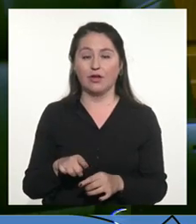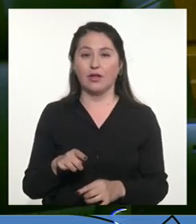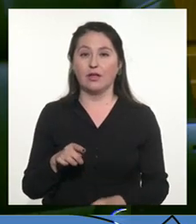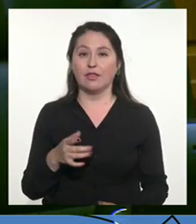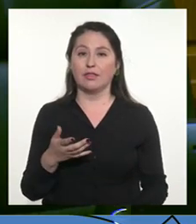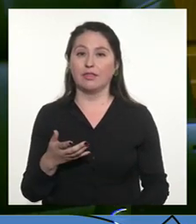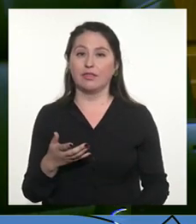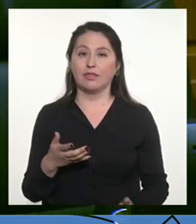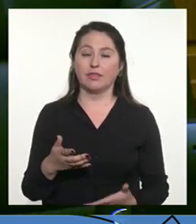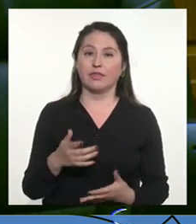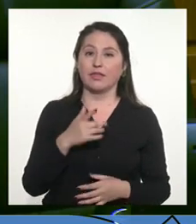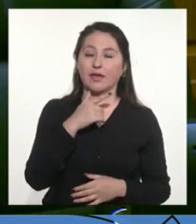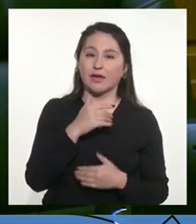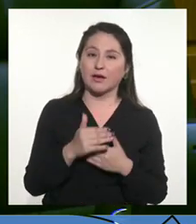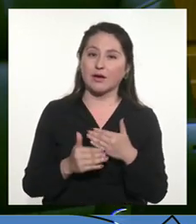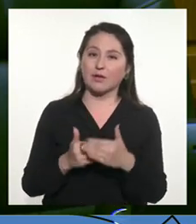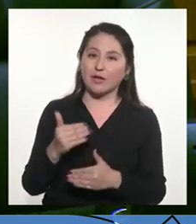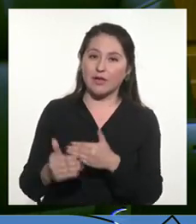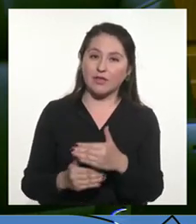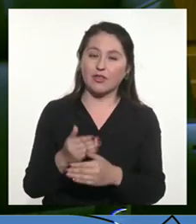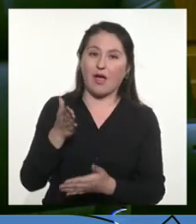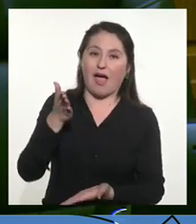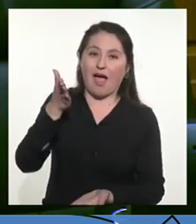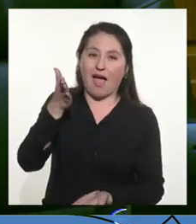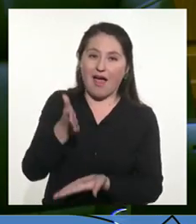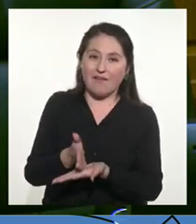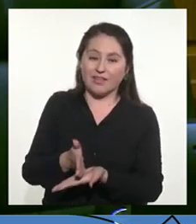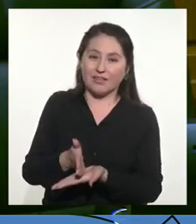en procedimientos arbitrales